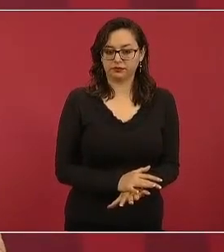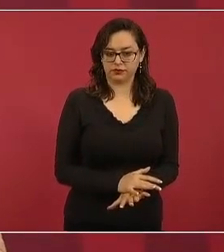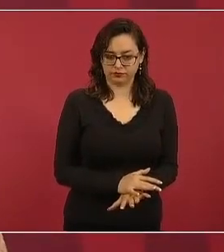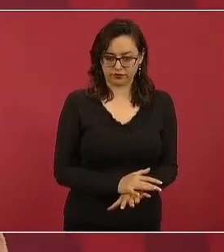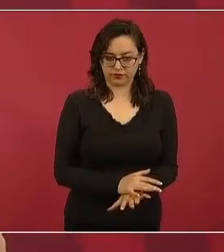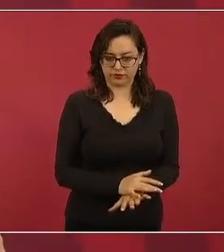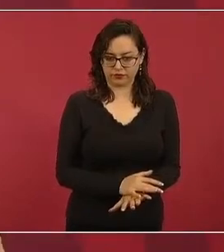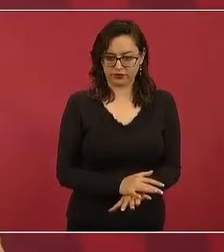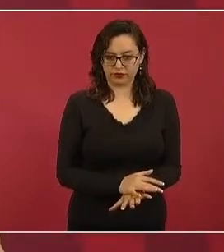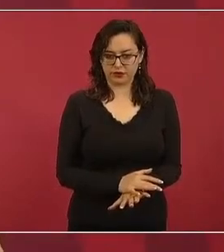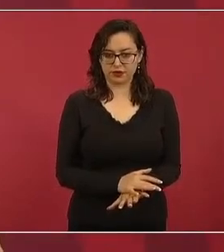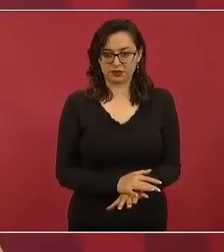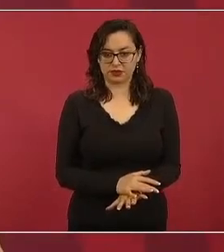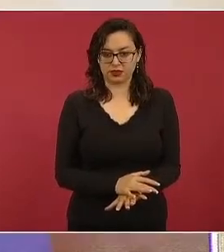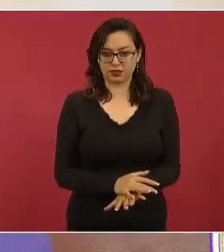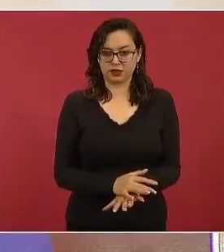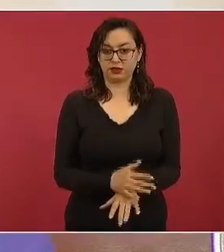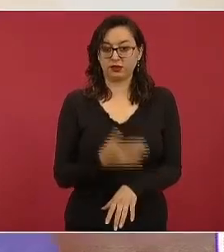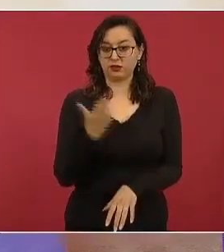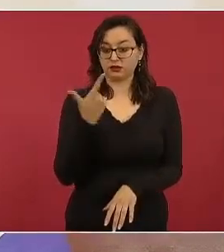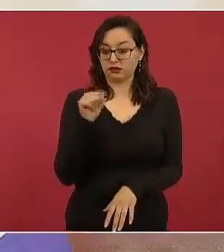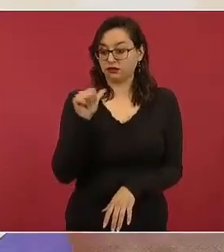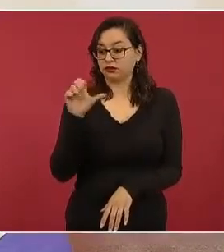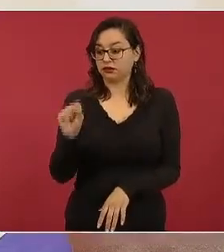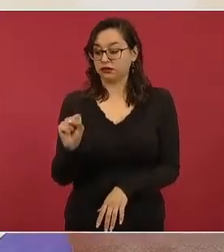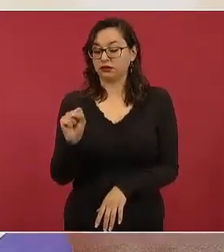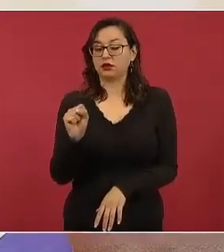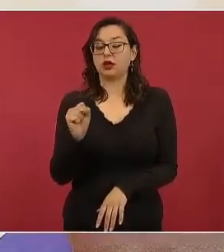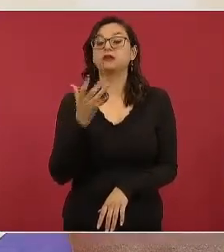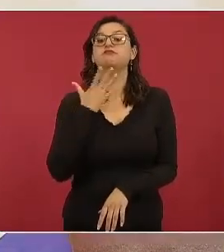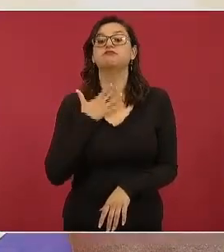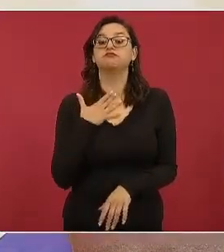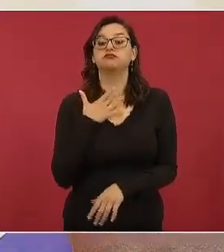la distribución de gasolinas,